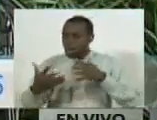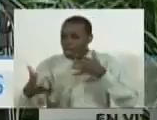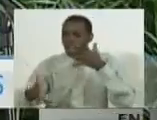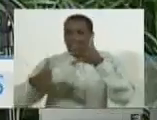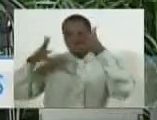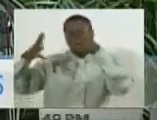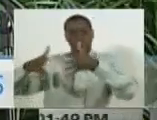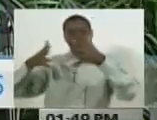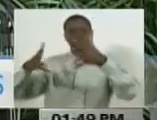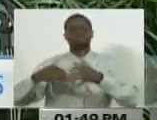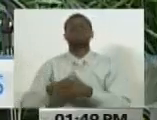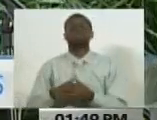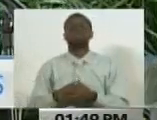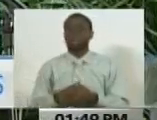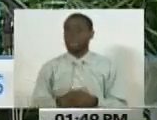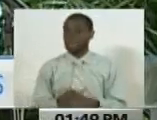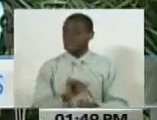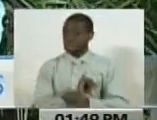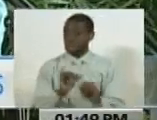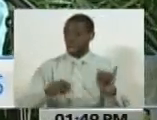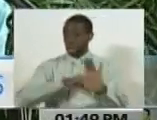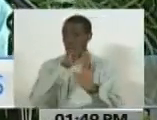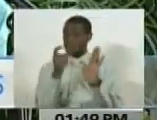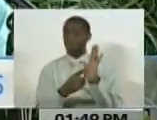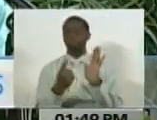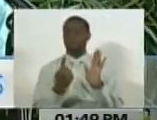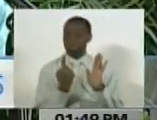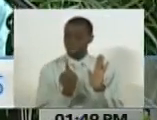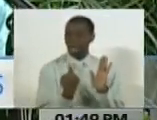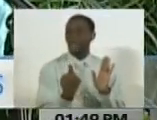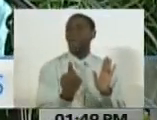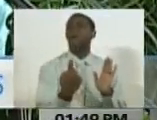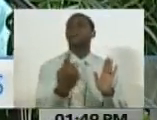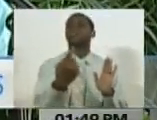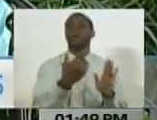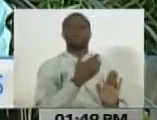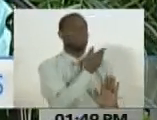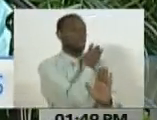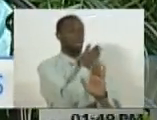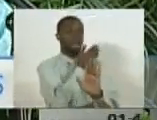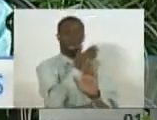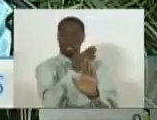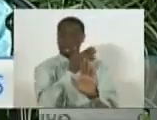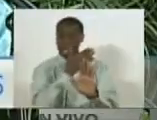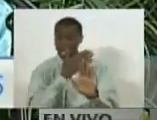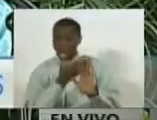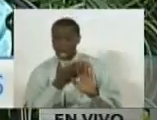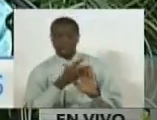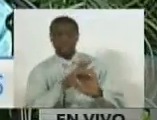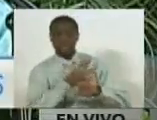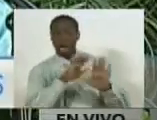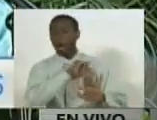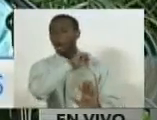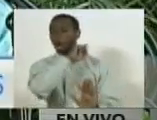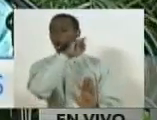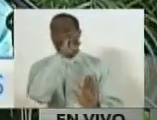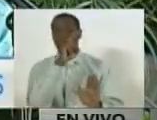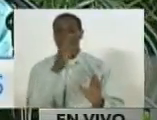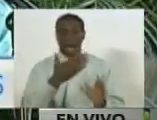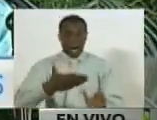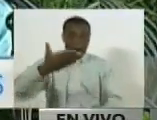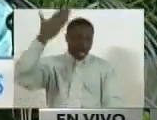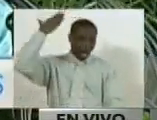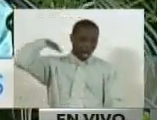que faltan por hacer, pero el camino recorrido nunca se había transitado en